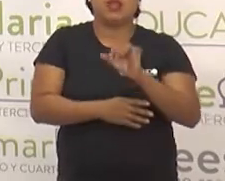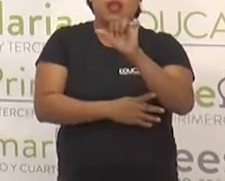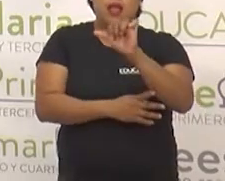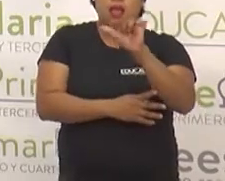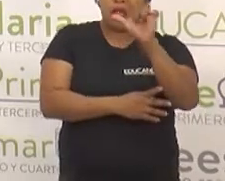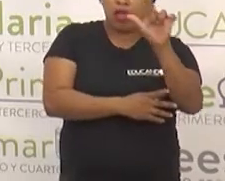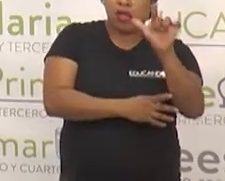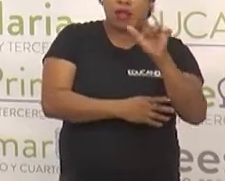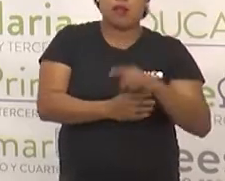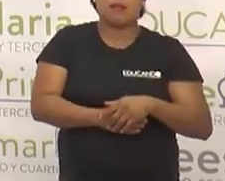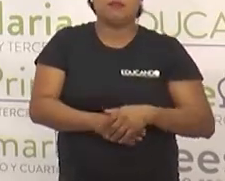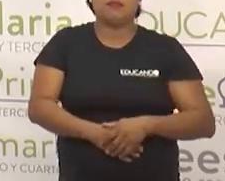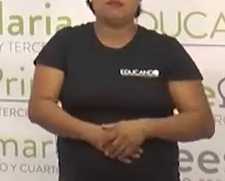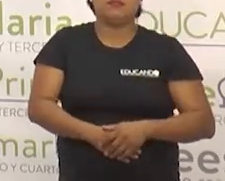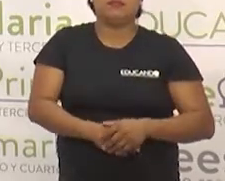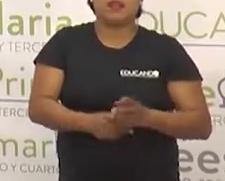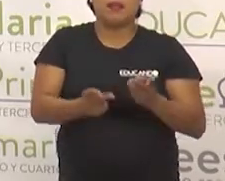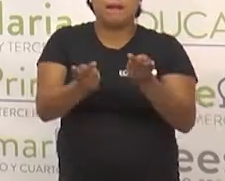al